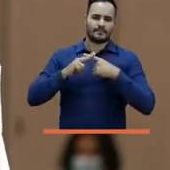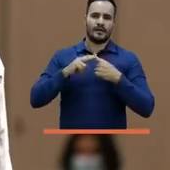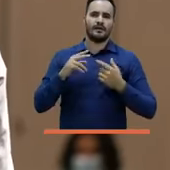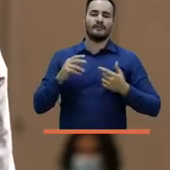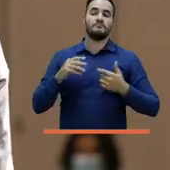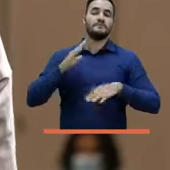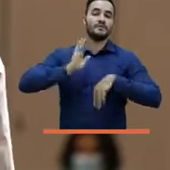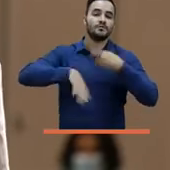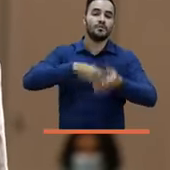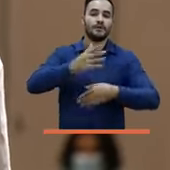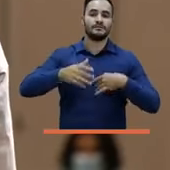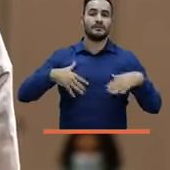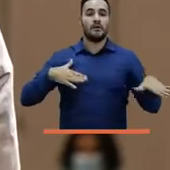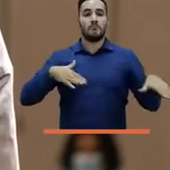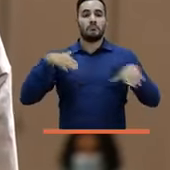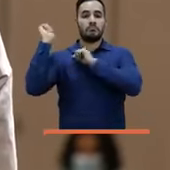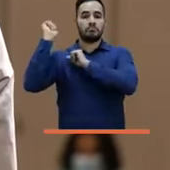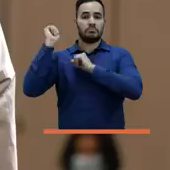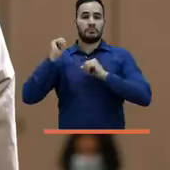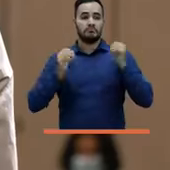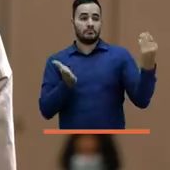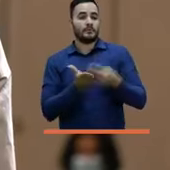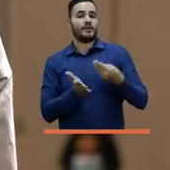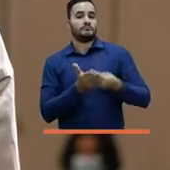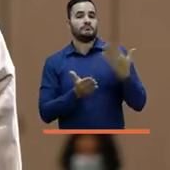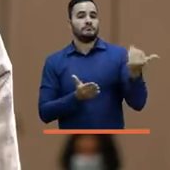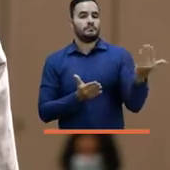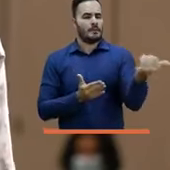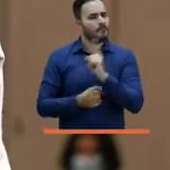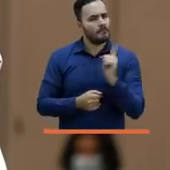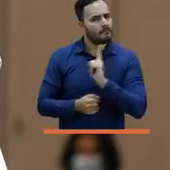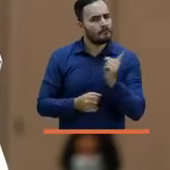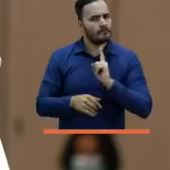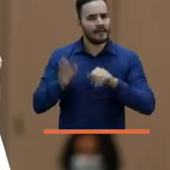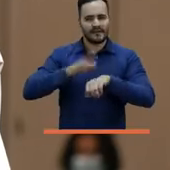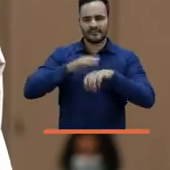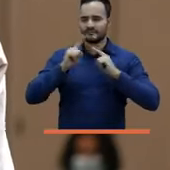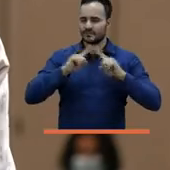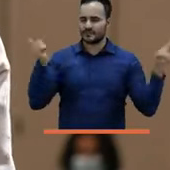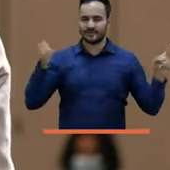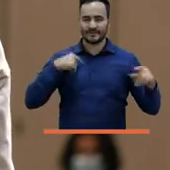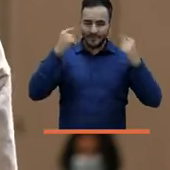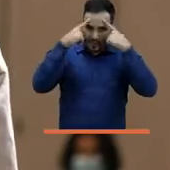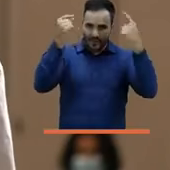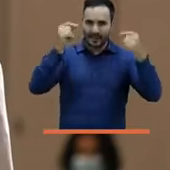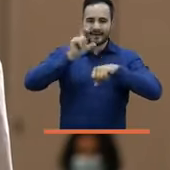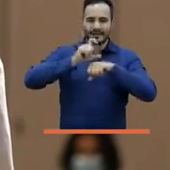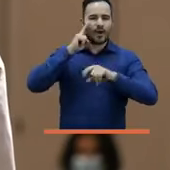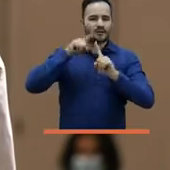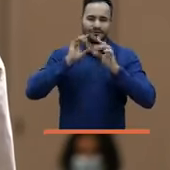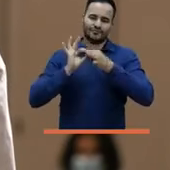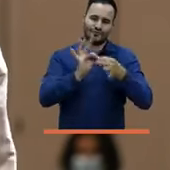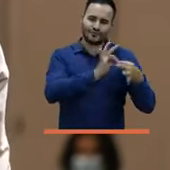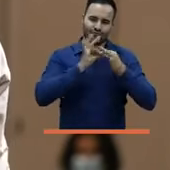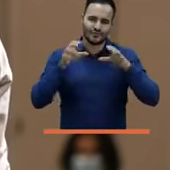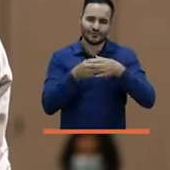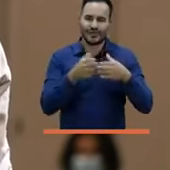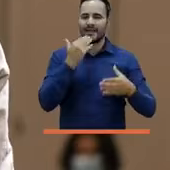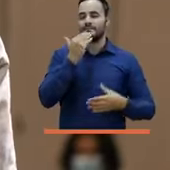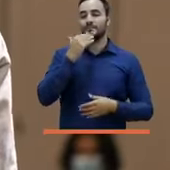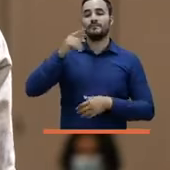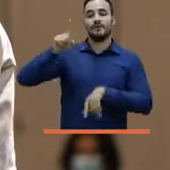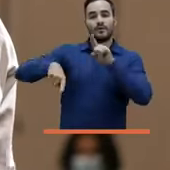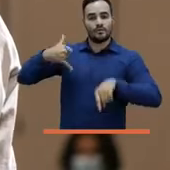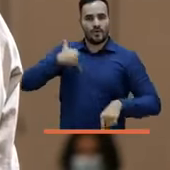entiendes digamos confiar es una cooperativa que lo que busca es que tengamos una relación de asociatividad donde a través de procesos juveniles los